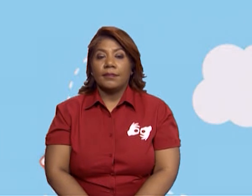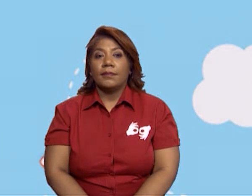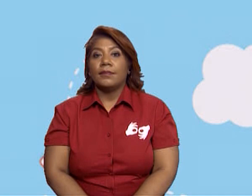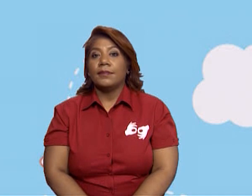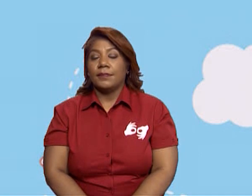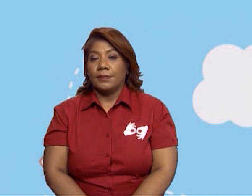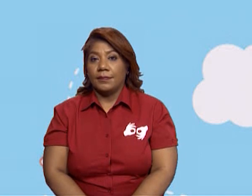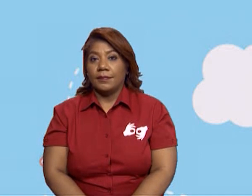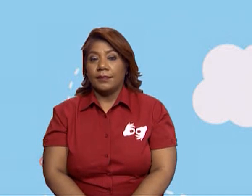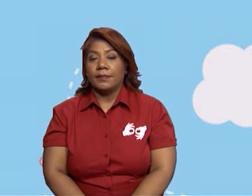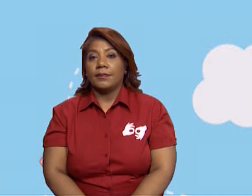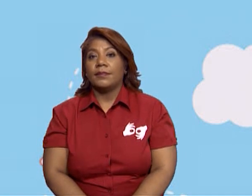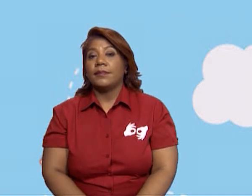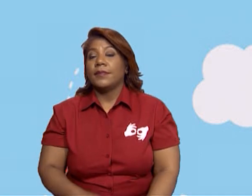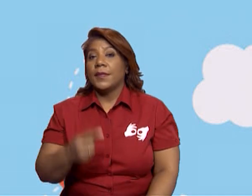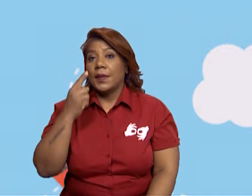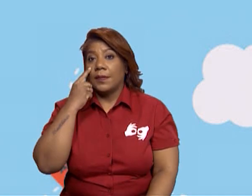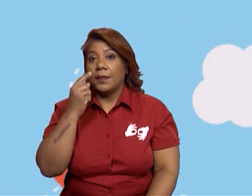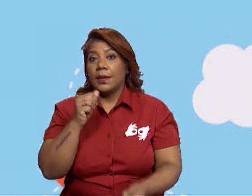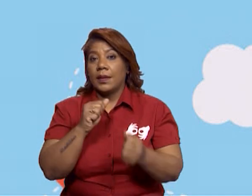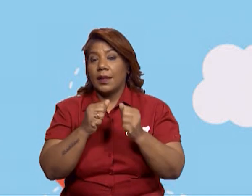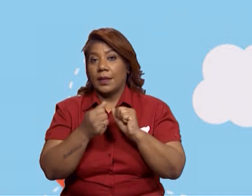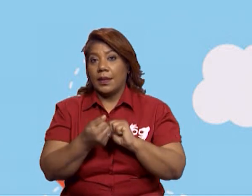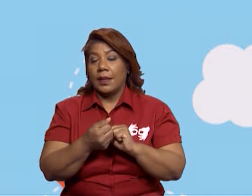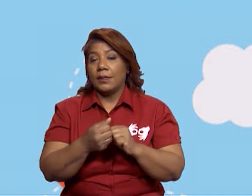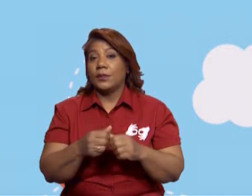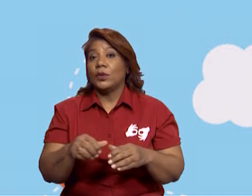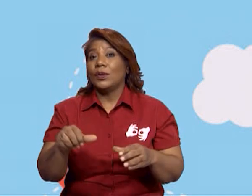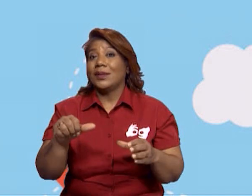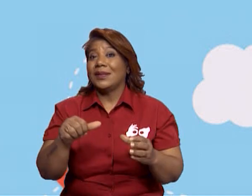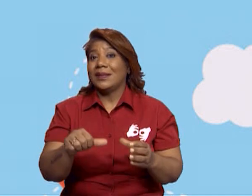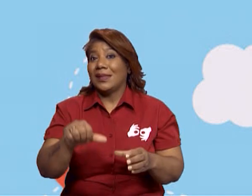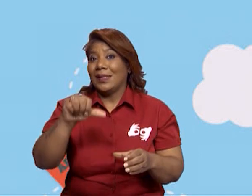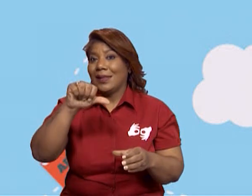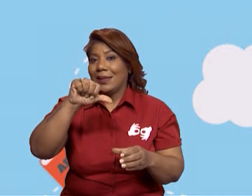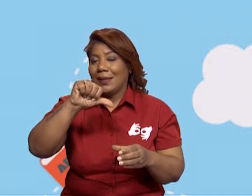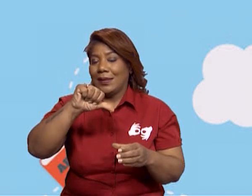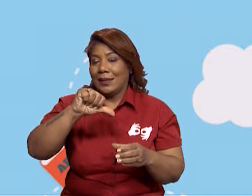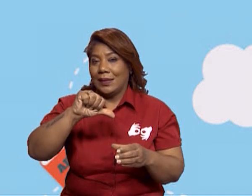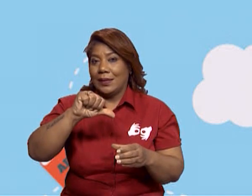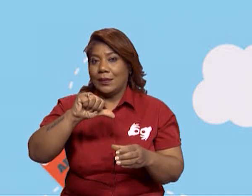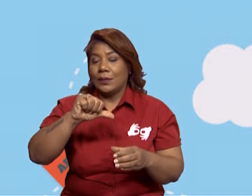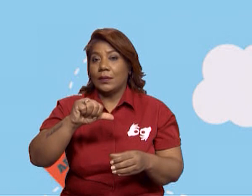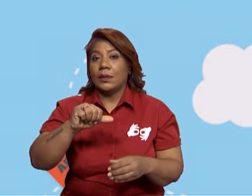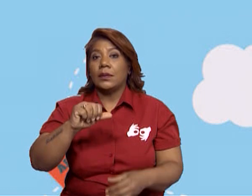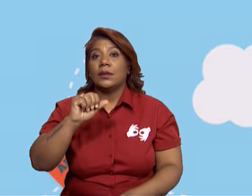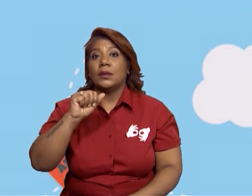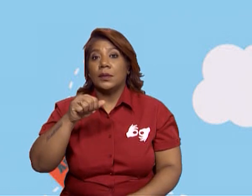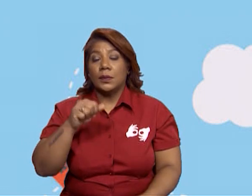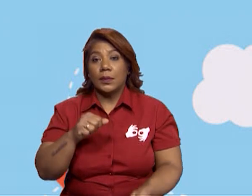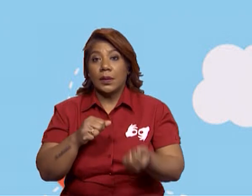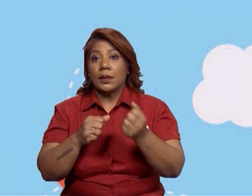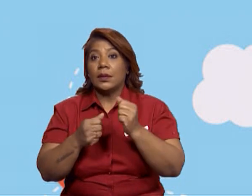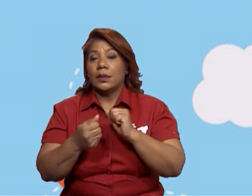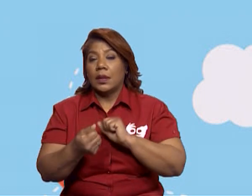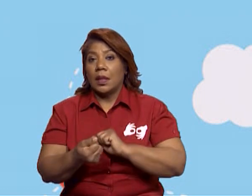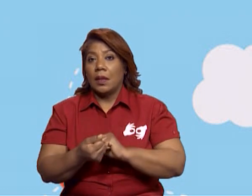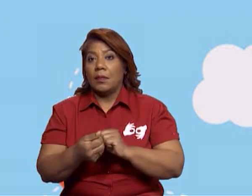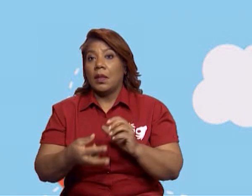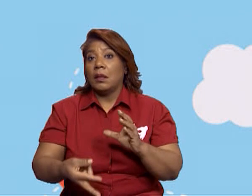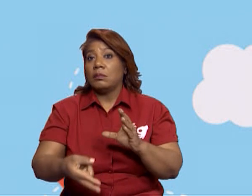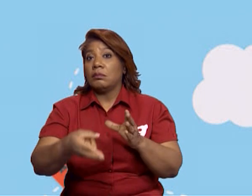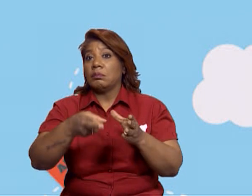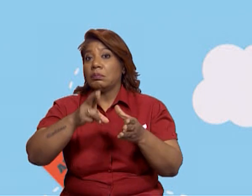Ahora seguimos. Cambios de estado del agua. Los cambios de estado de la materia son reversibles, es decir,